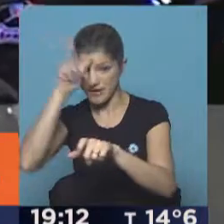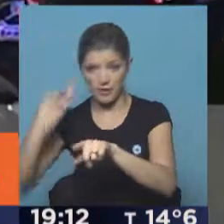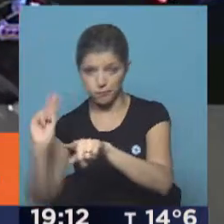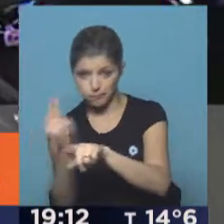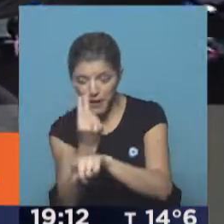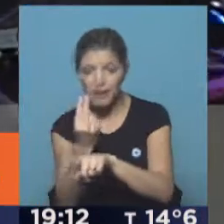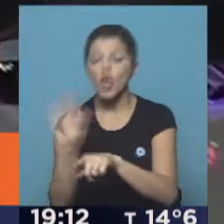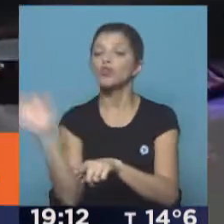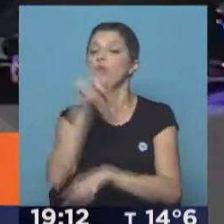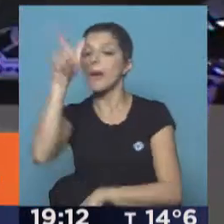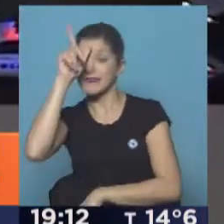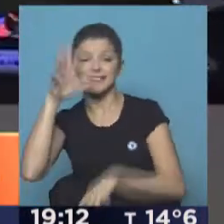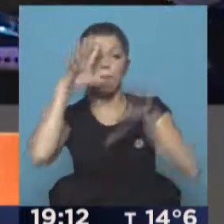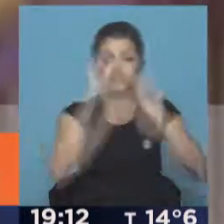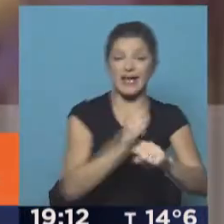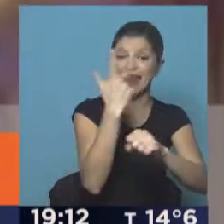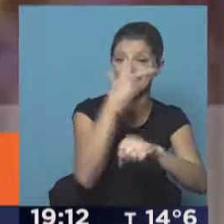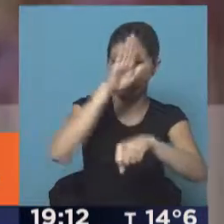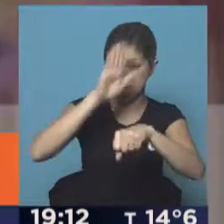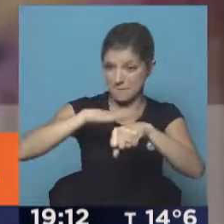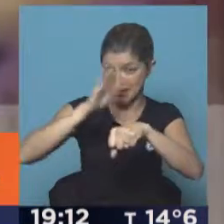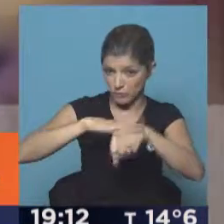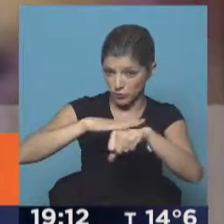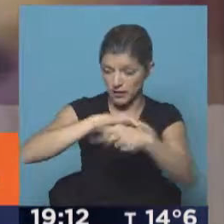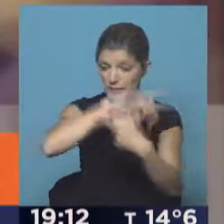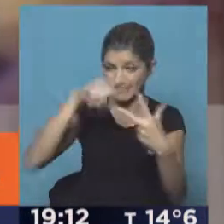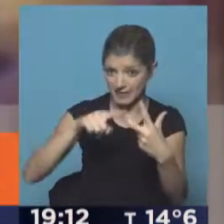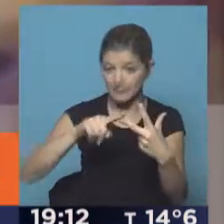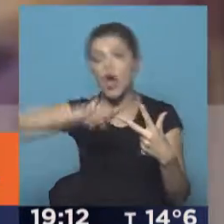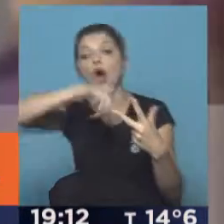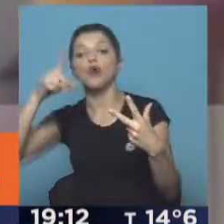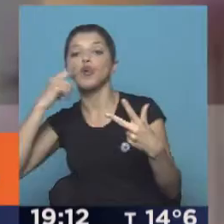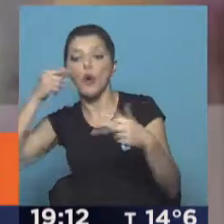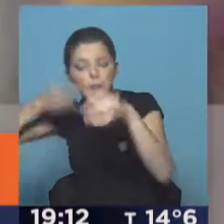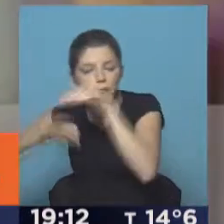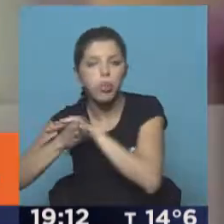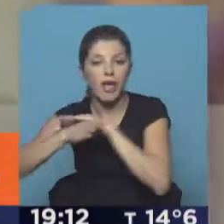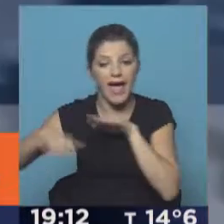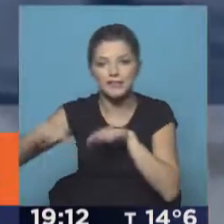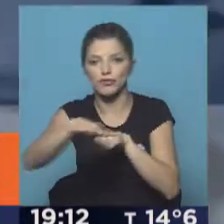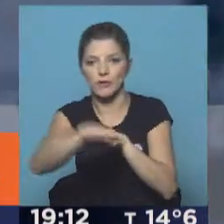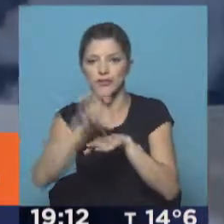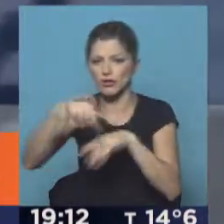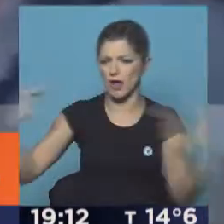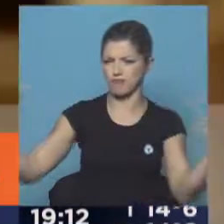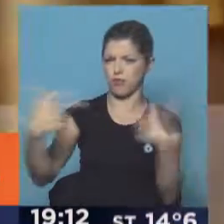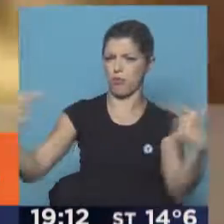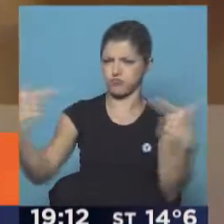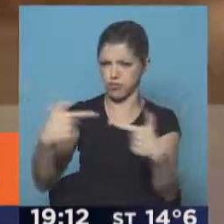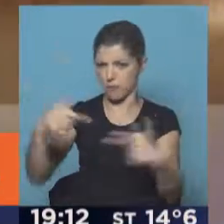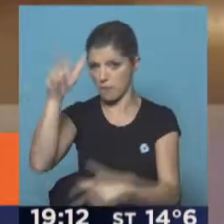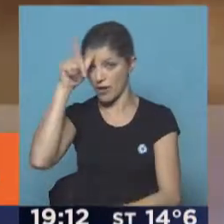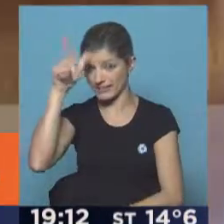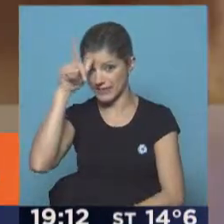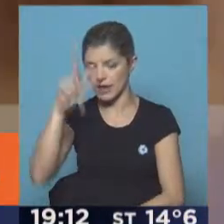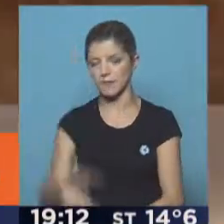seguridad arrestaron a 3 personas, mientras que otro se atrincheró en un estacionamiento desde donde intercambió disparos con las fuerzas del